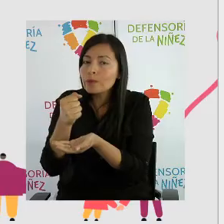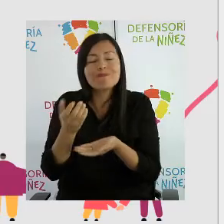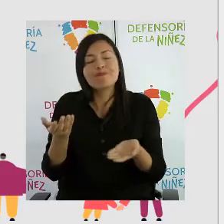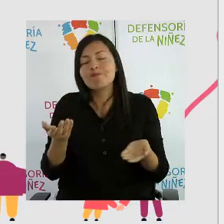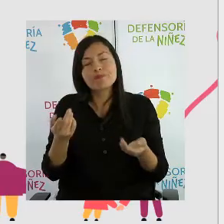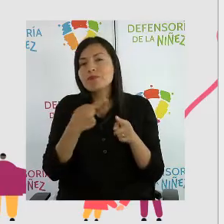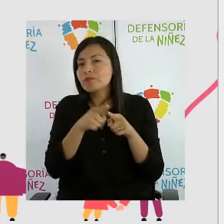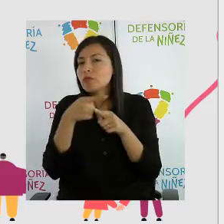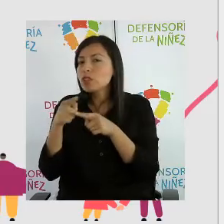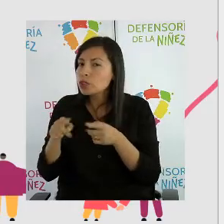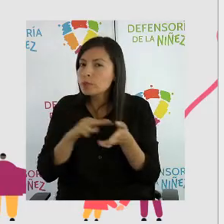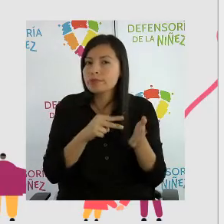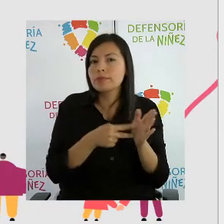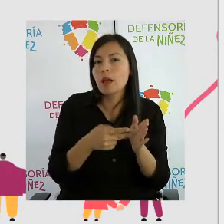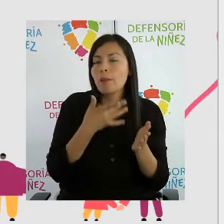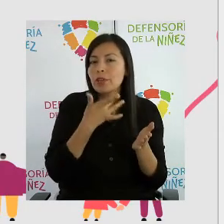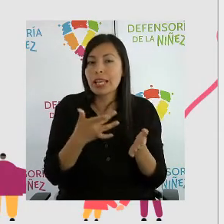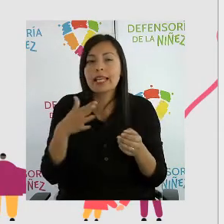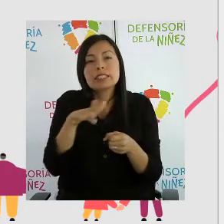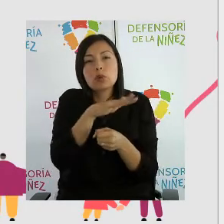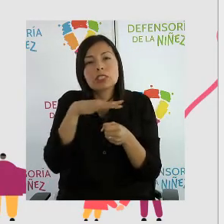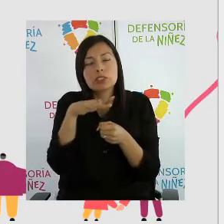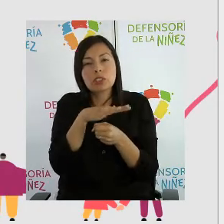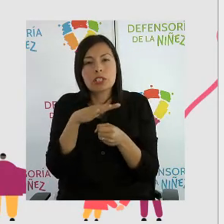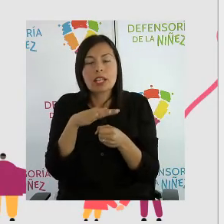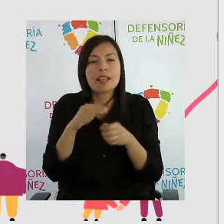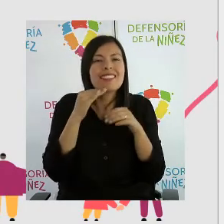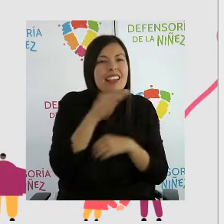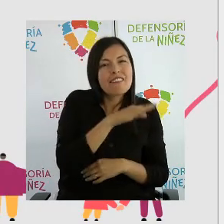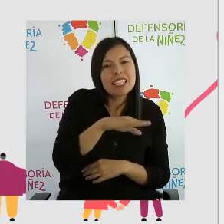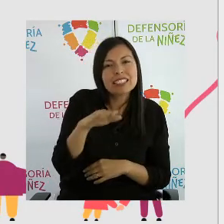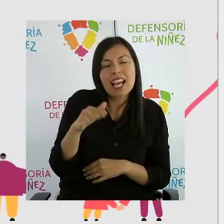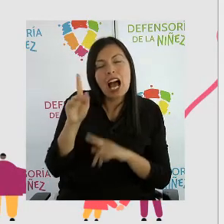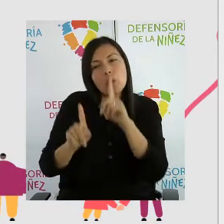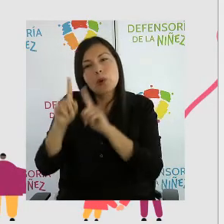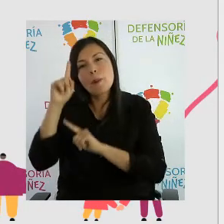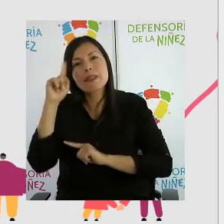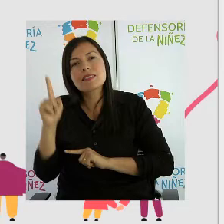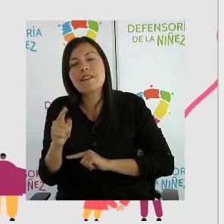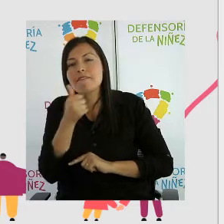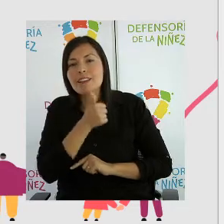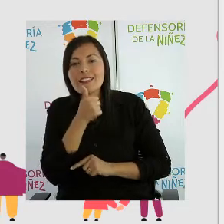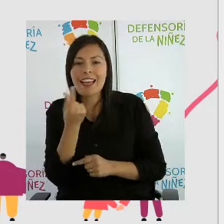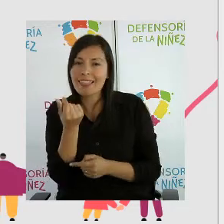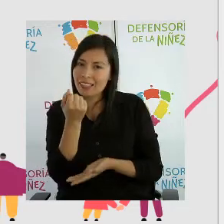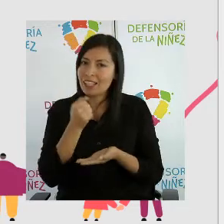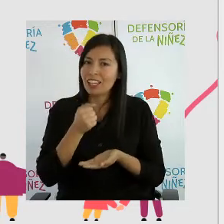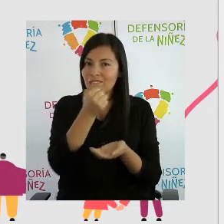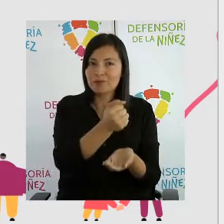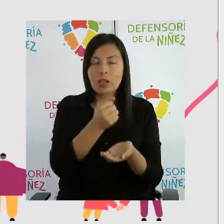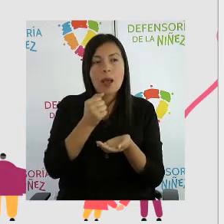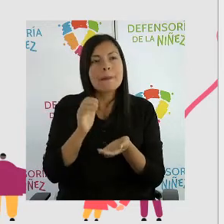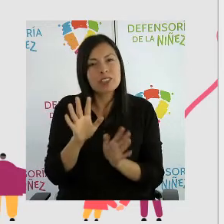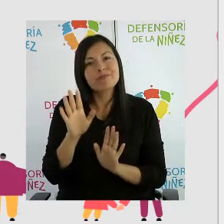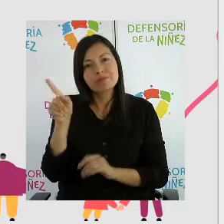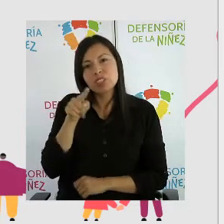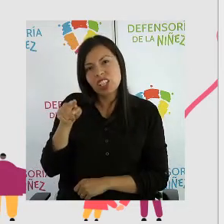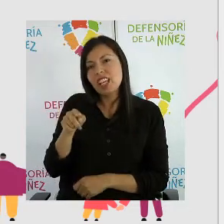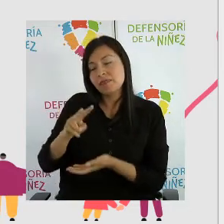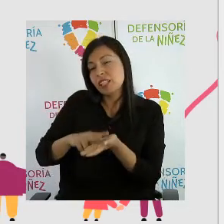de la infancia no se aborda porque no hay dinero. Y eso tiene porcentajes de verdad, pero también hay que